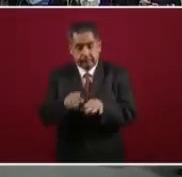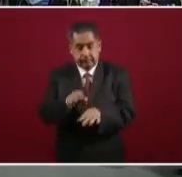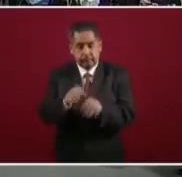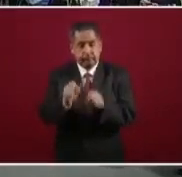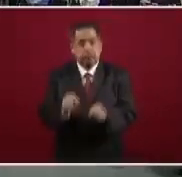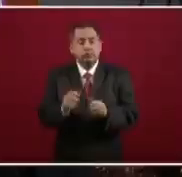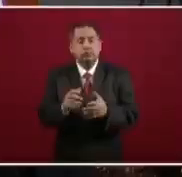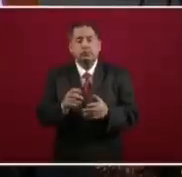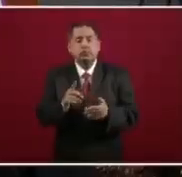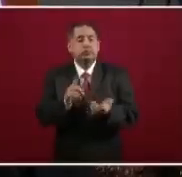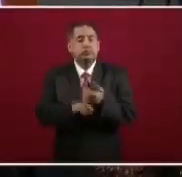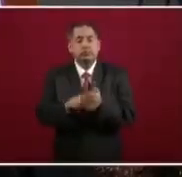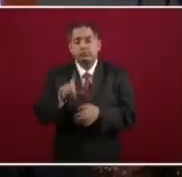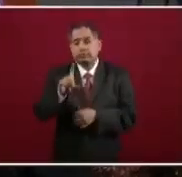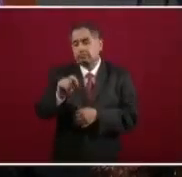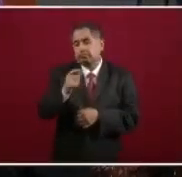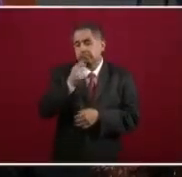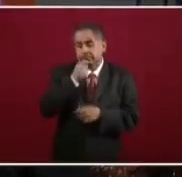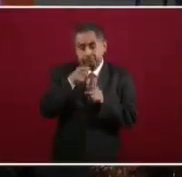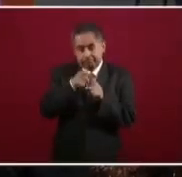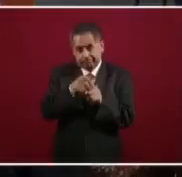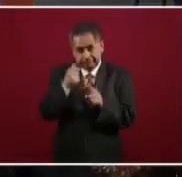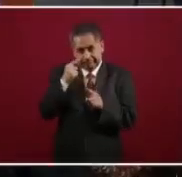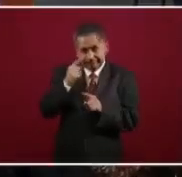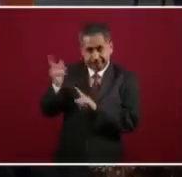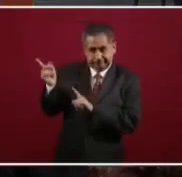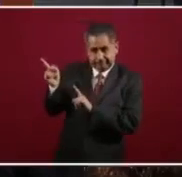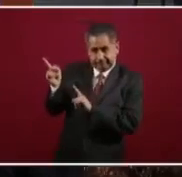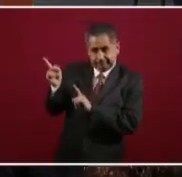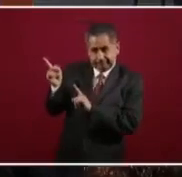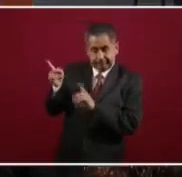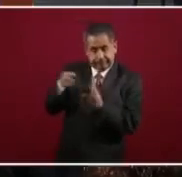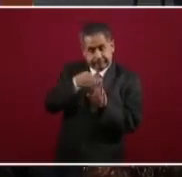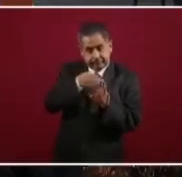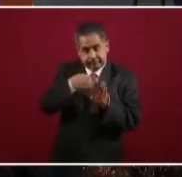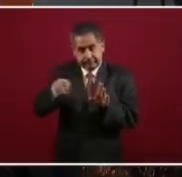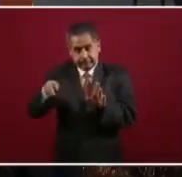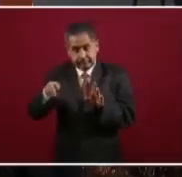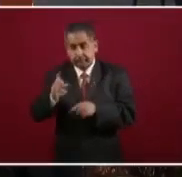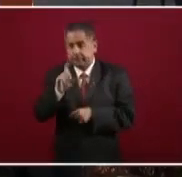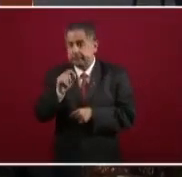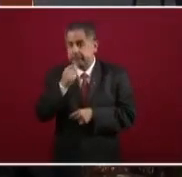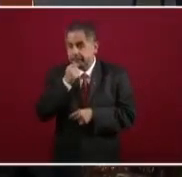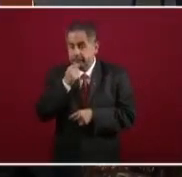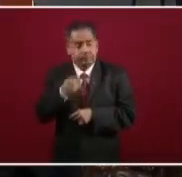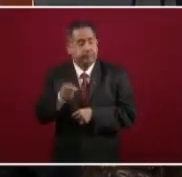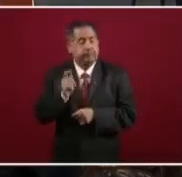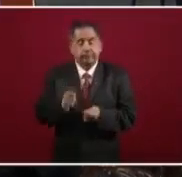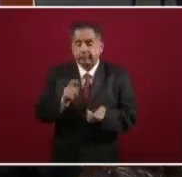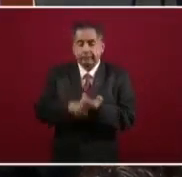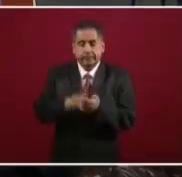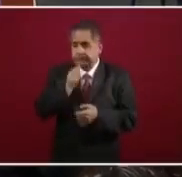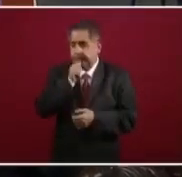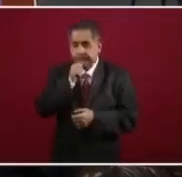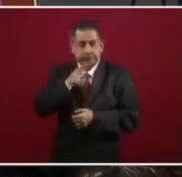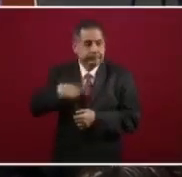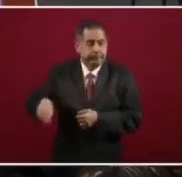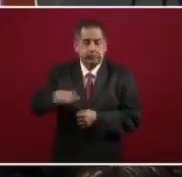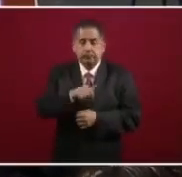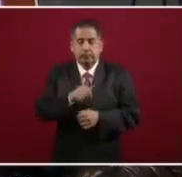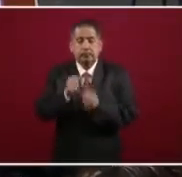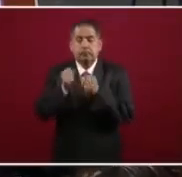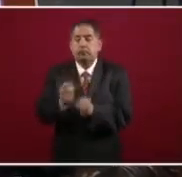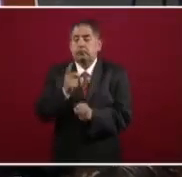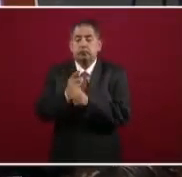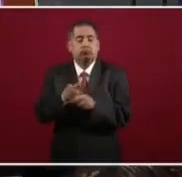externa son 20 minutos estos 20 minutos todavía no actuaba el personal de la seguridad interior